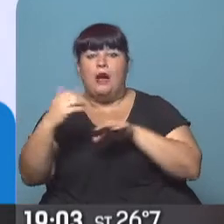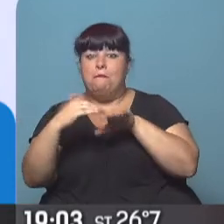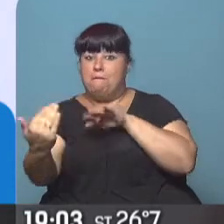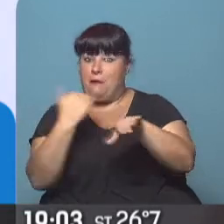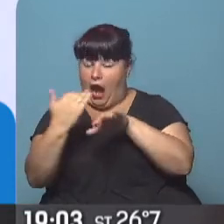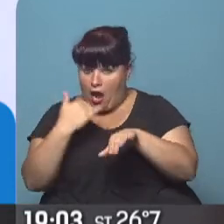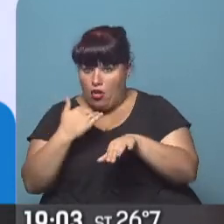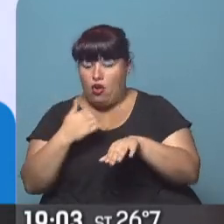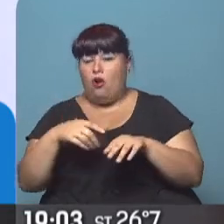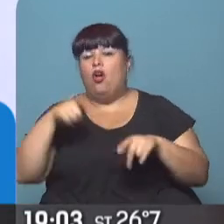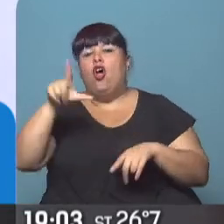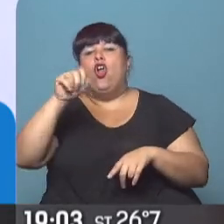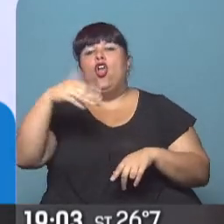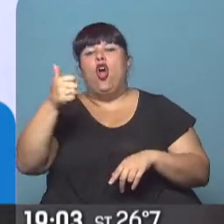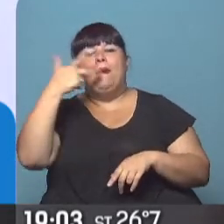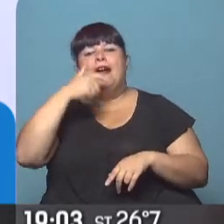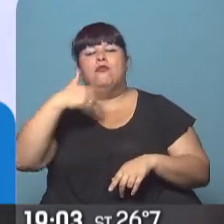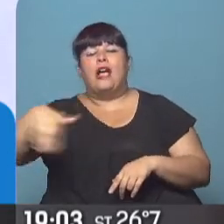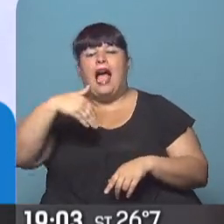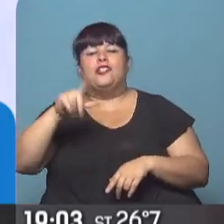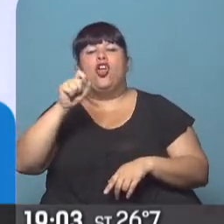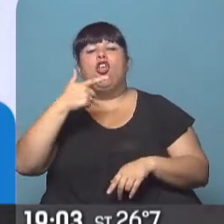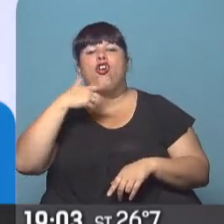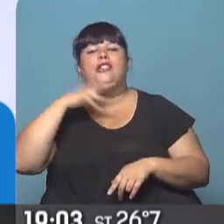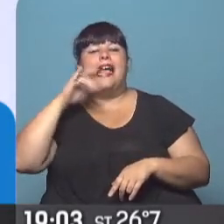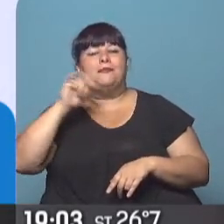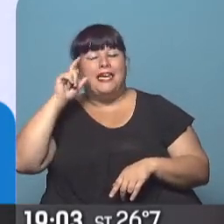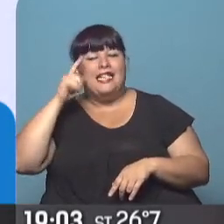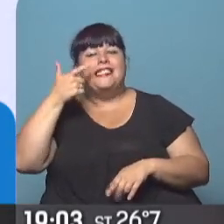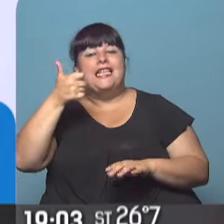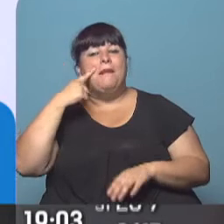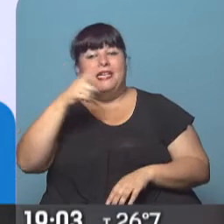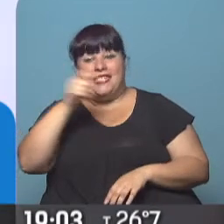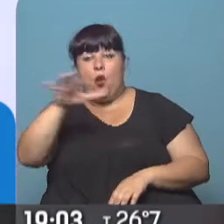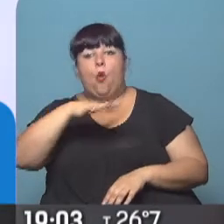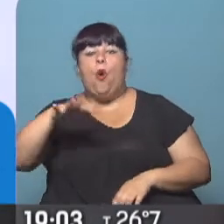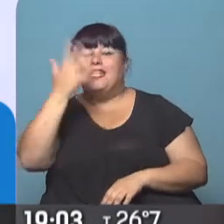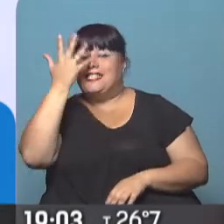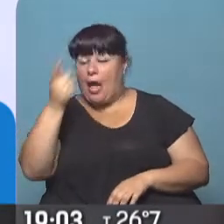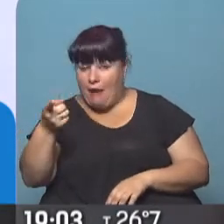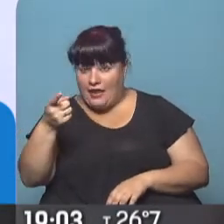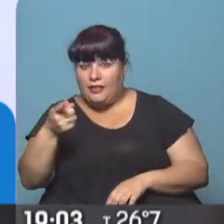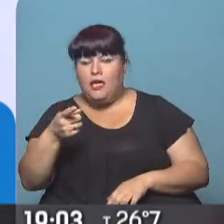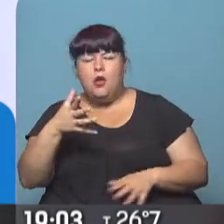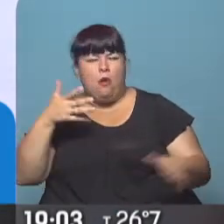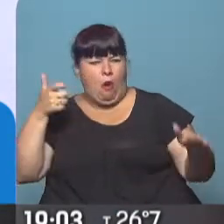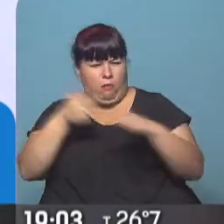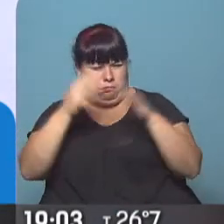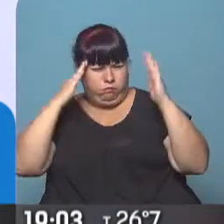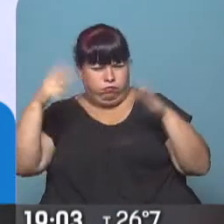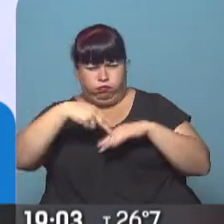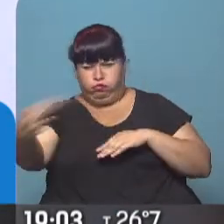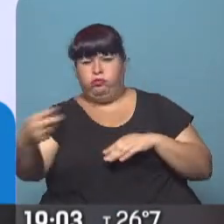contramano en loma hermosa sobre la calle los jazmines al 6100 en la localidad de san martín en visten violentamente